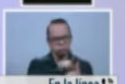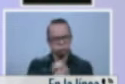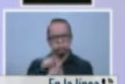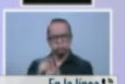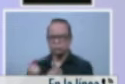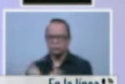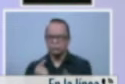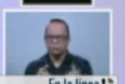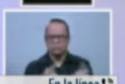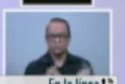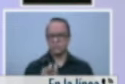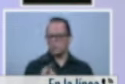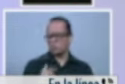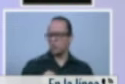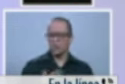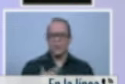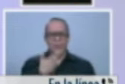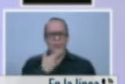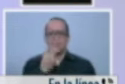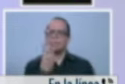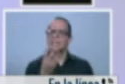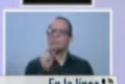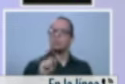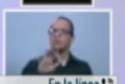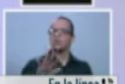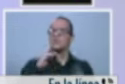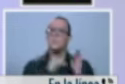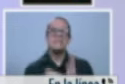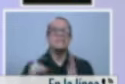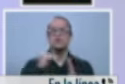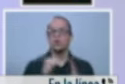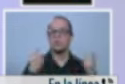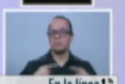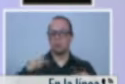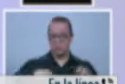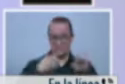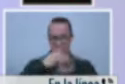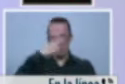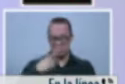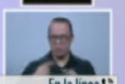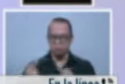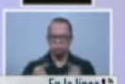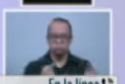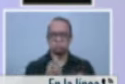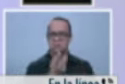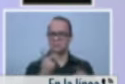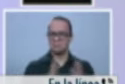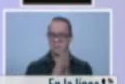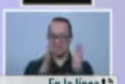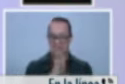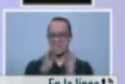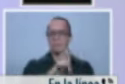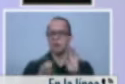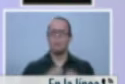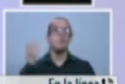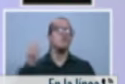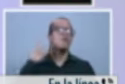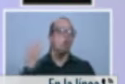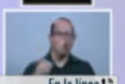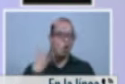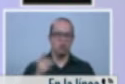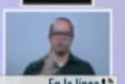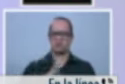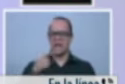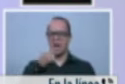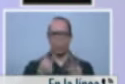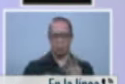alterar su determinación de votación por un debate, independientemente de lo bien o mal que lo haga su propio abanderado,